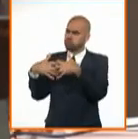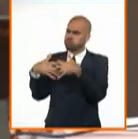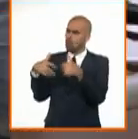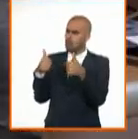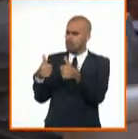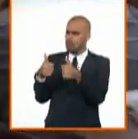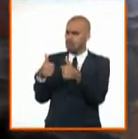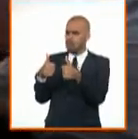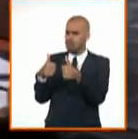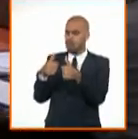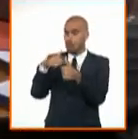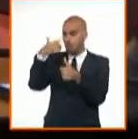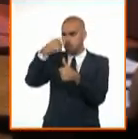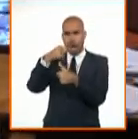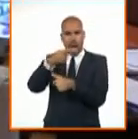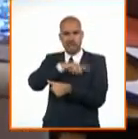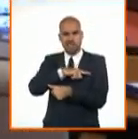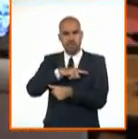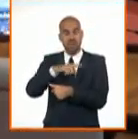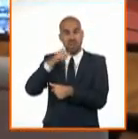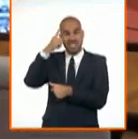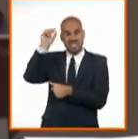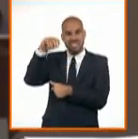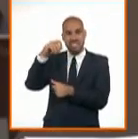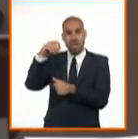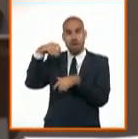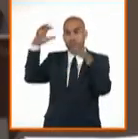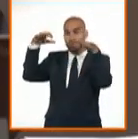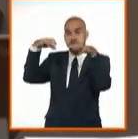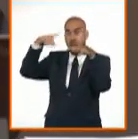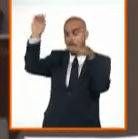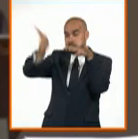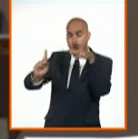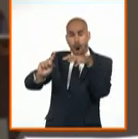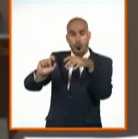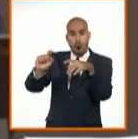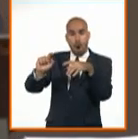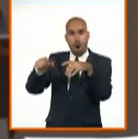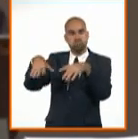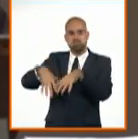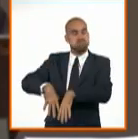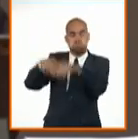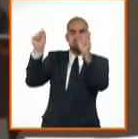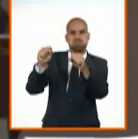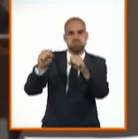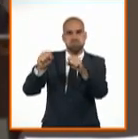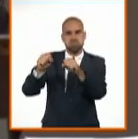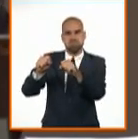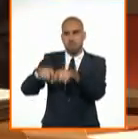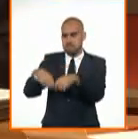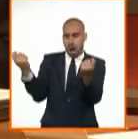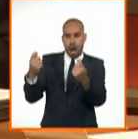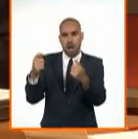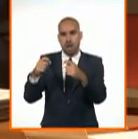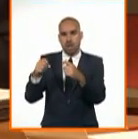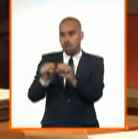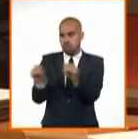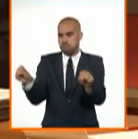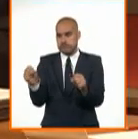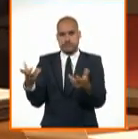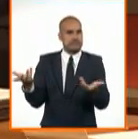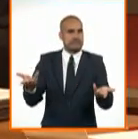y saca de servicio precisamente a la planta de más capacidad de generación en estos momentos que tenía funcionando el